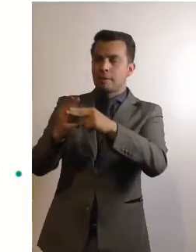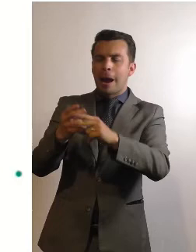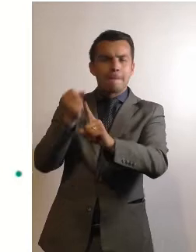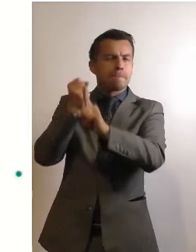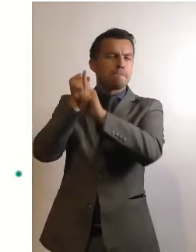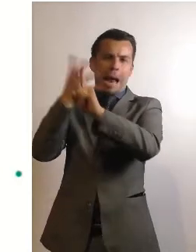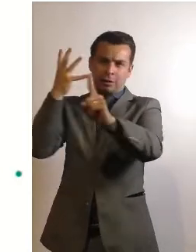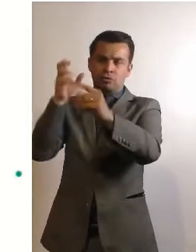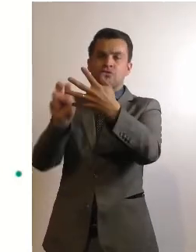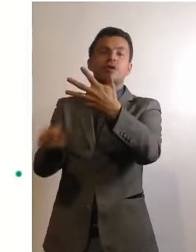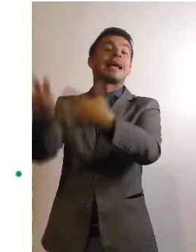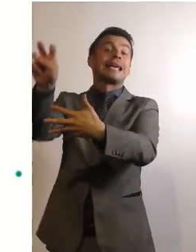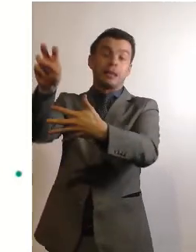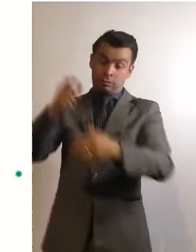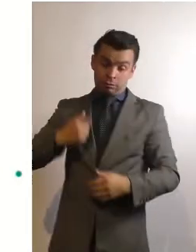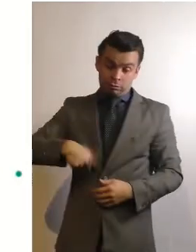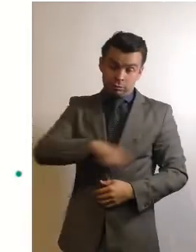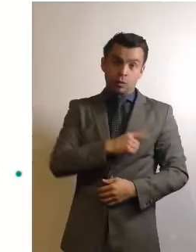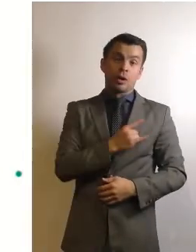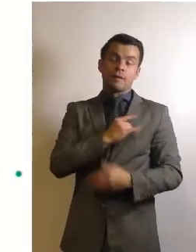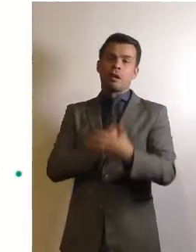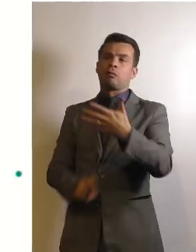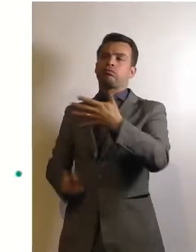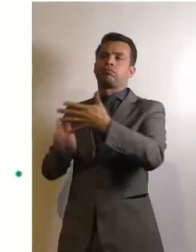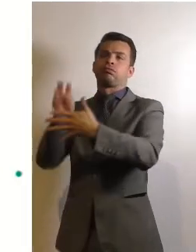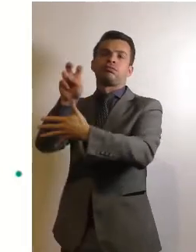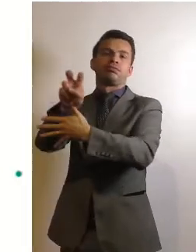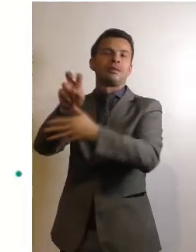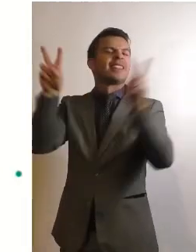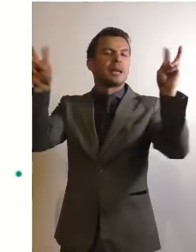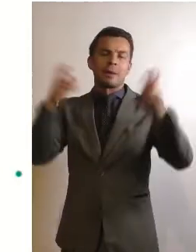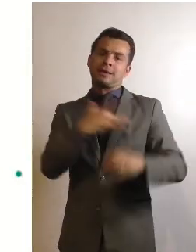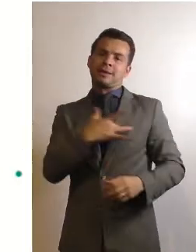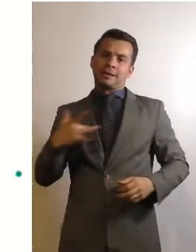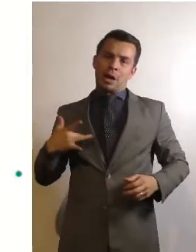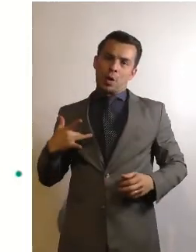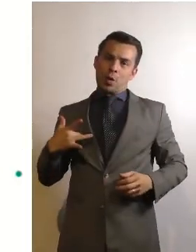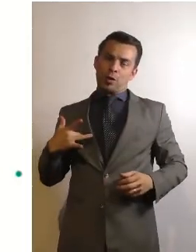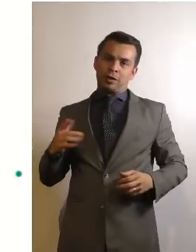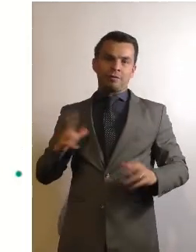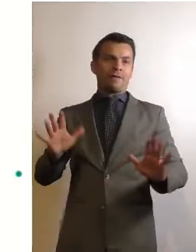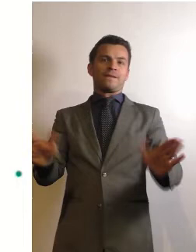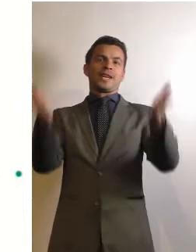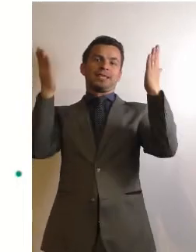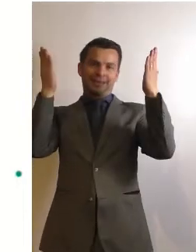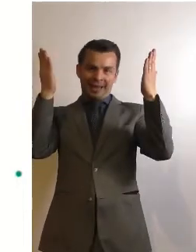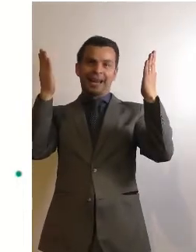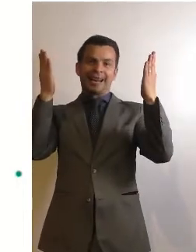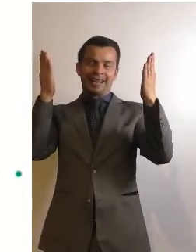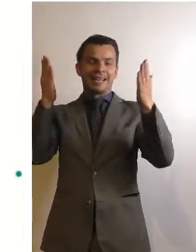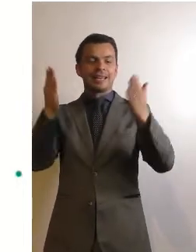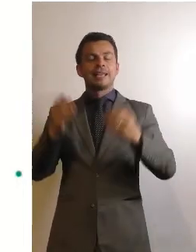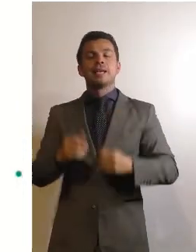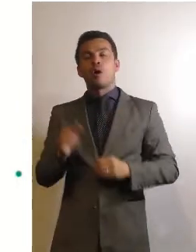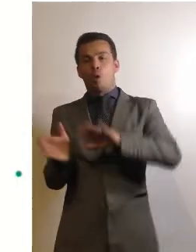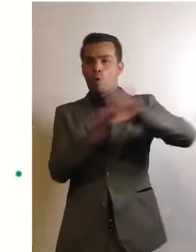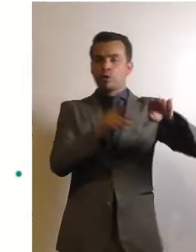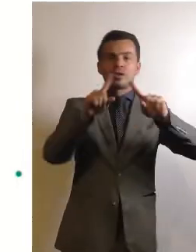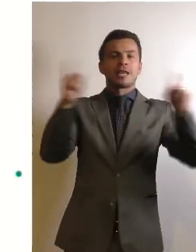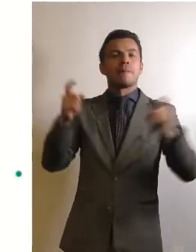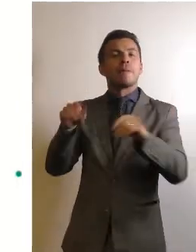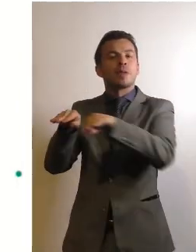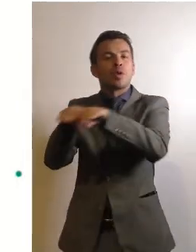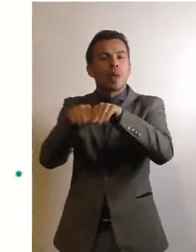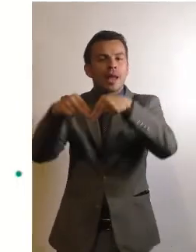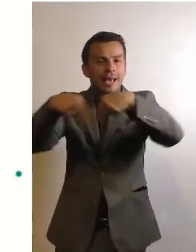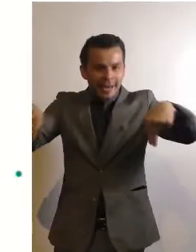les había dicho, el primer puesto en salud y bienestar, el cuarto y quinto lugar en igualdad de género y